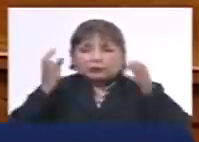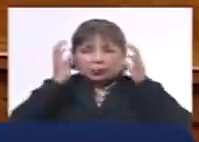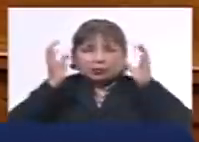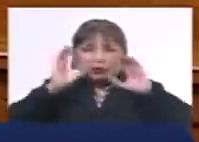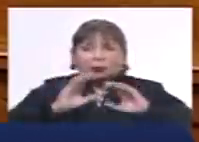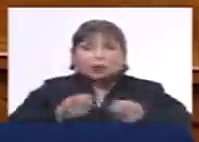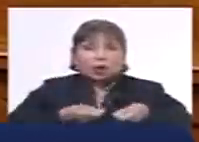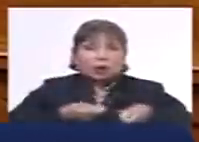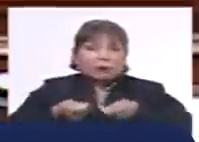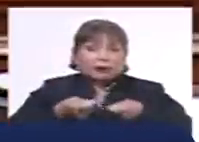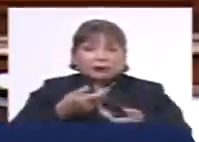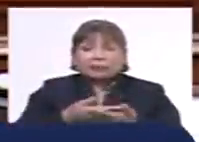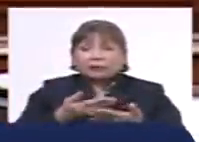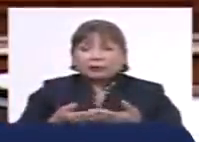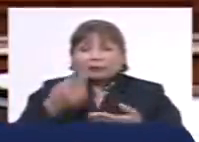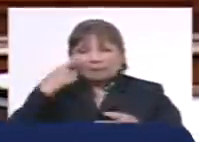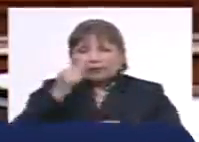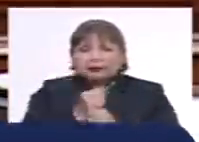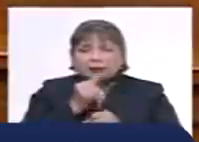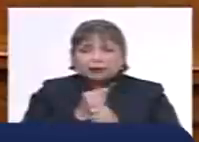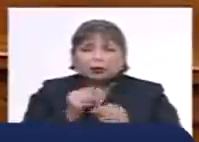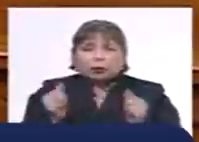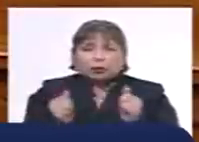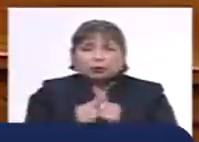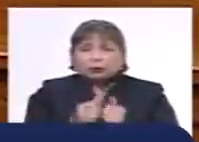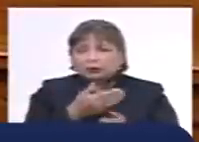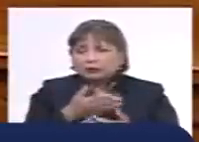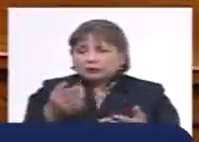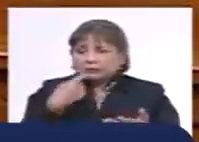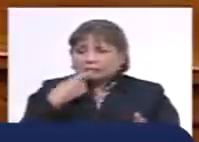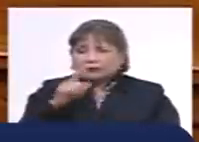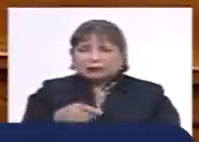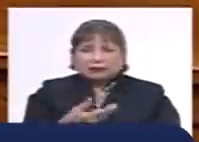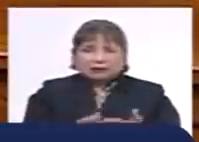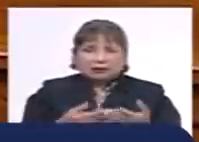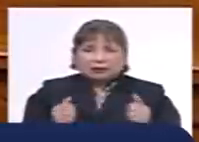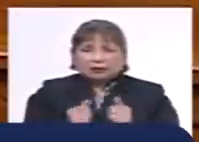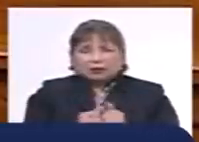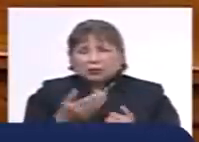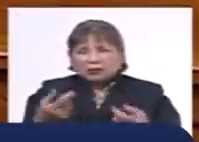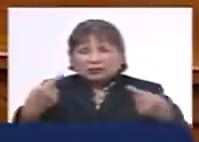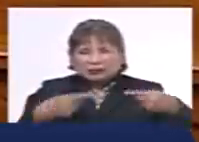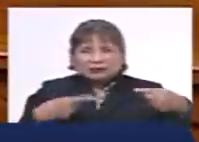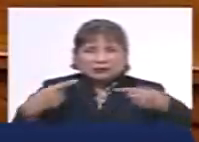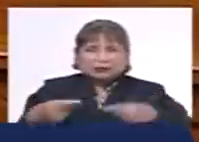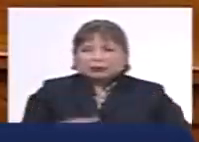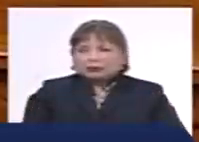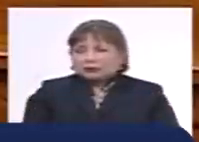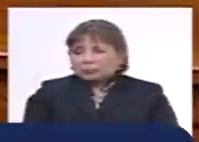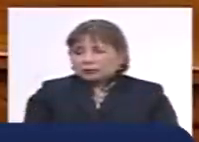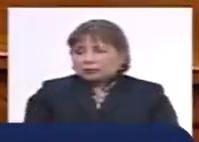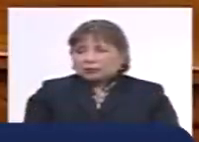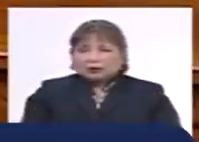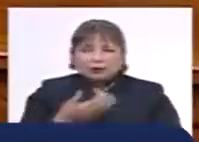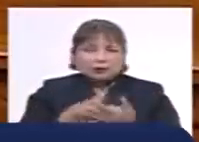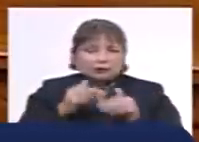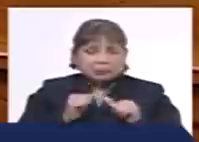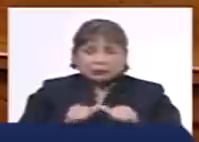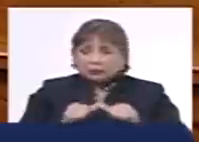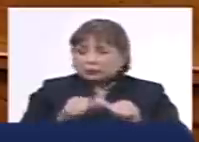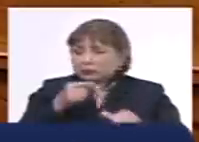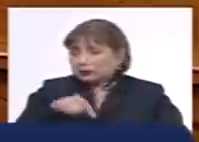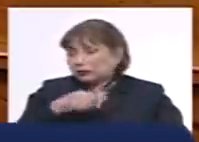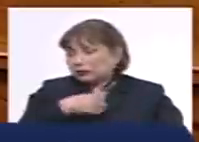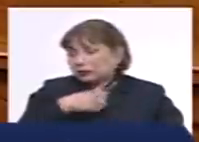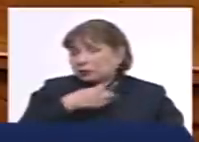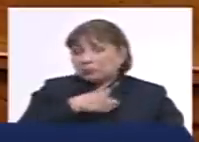de gobernabilidad para trabajar conjuntamente, sin estar no en estas discusiones. Sea, continúe siendo yo